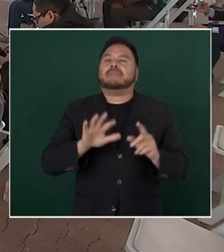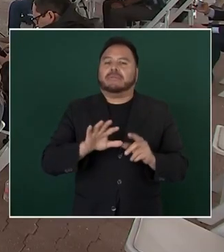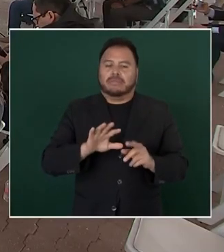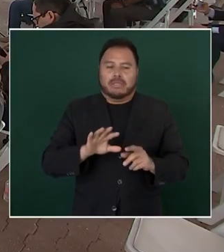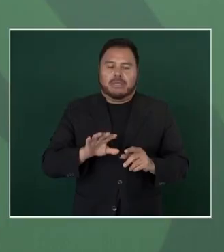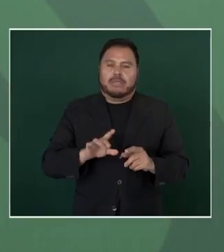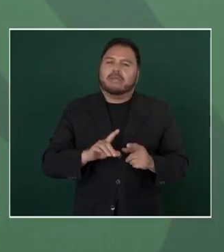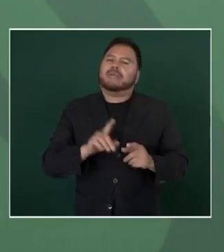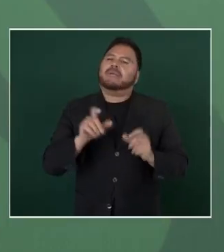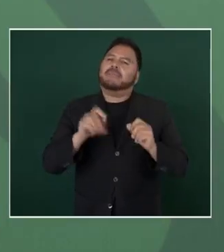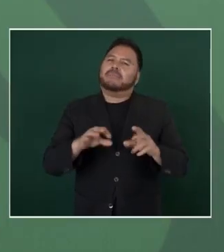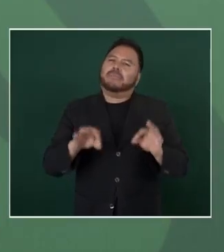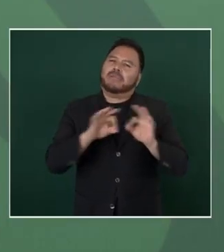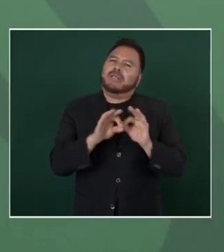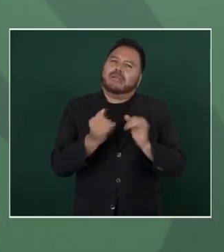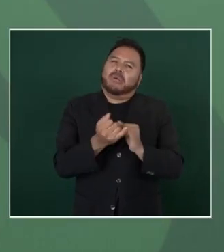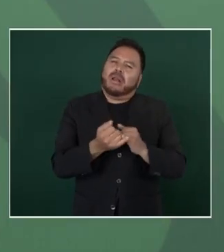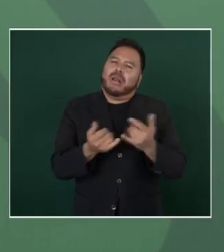hay que quitar